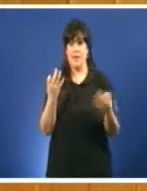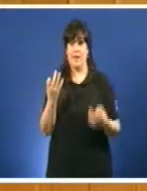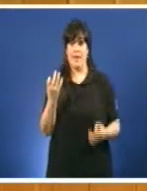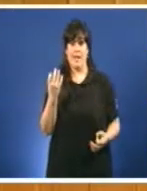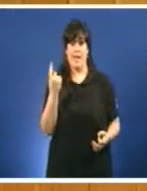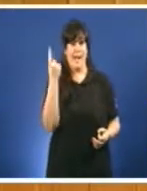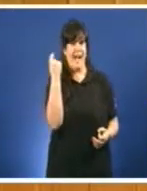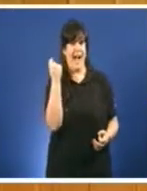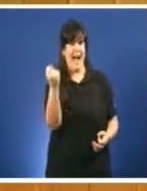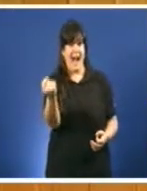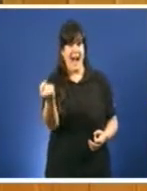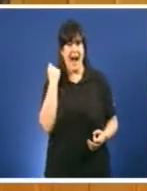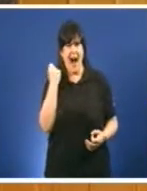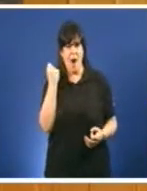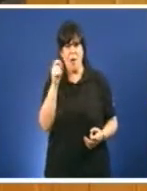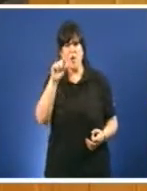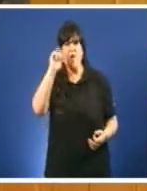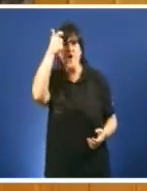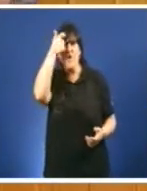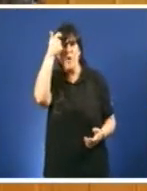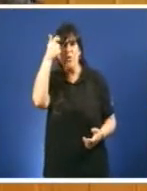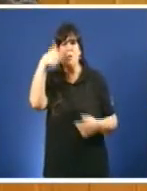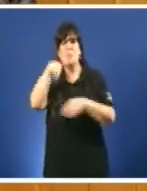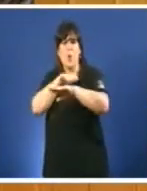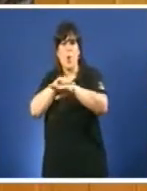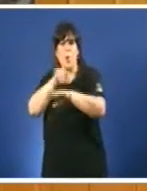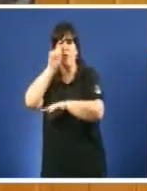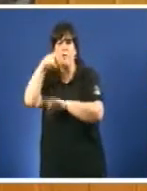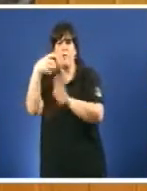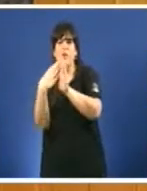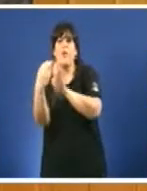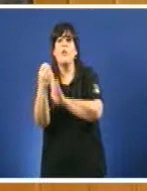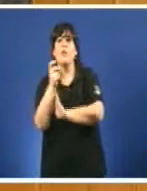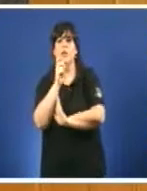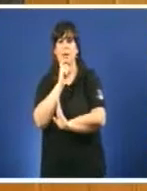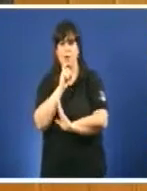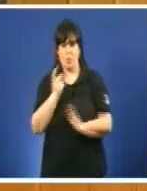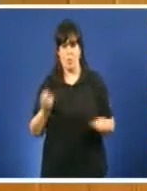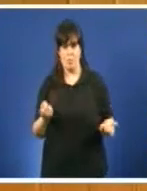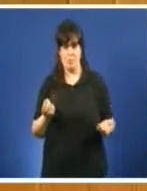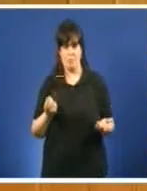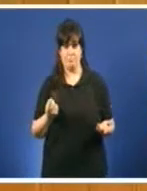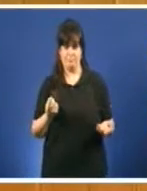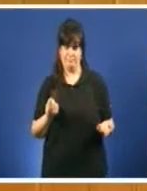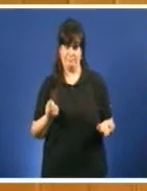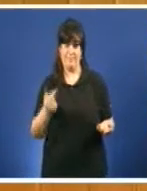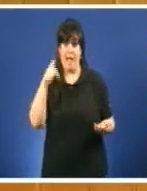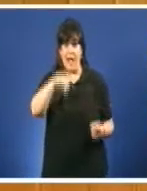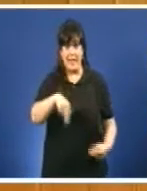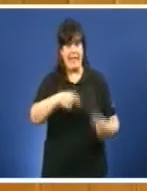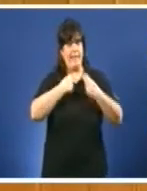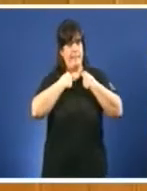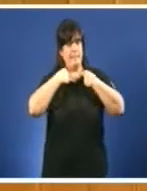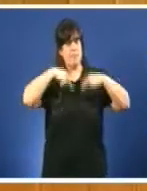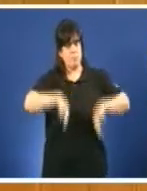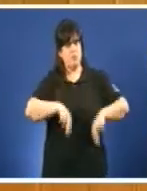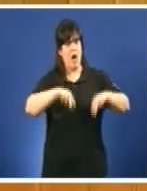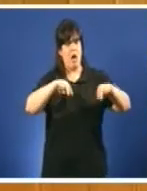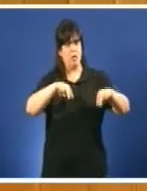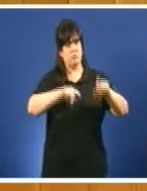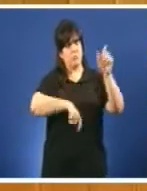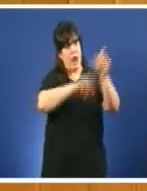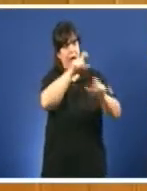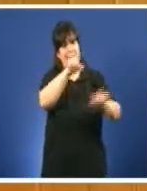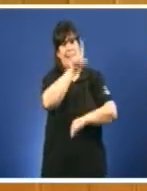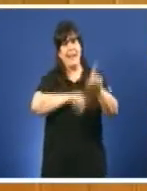o goberno do señor Feijóo. Menos deputados eleitos polo pobo, porque sei que representan moito